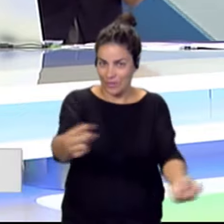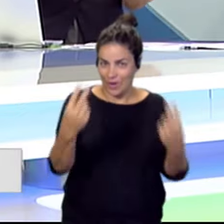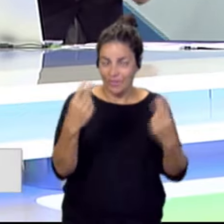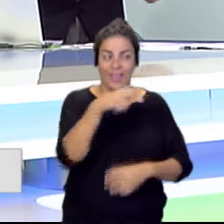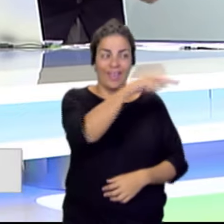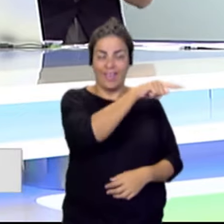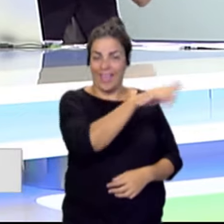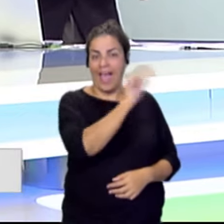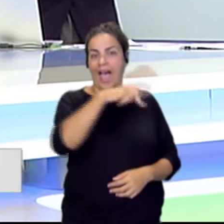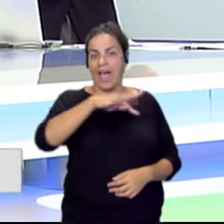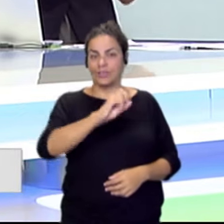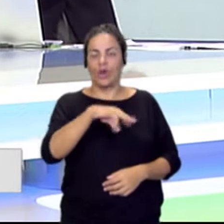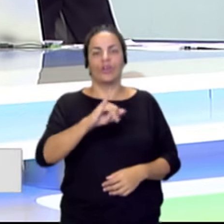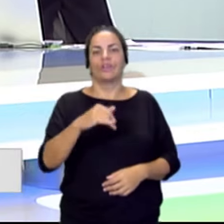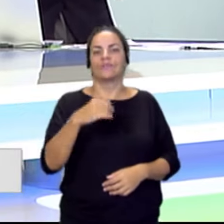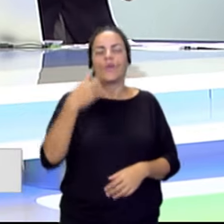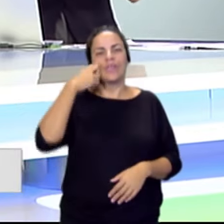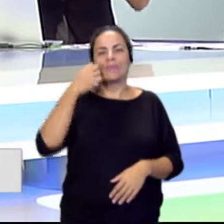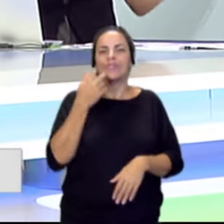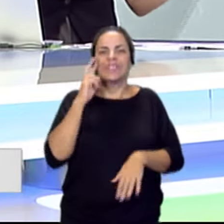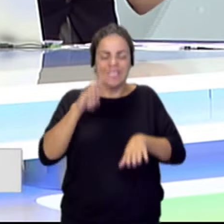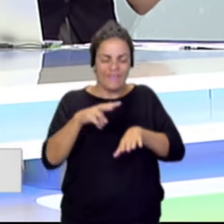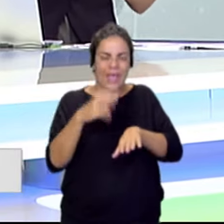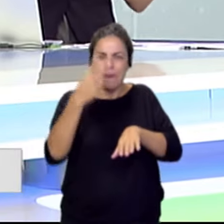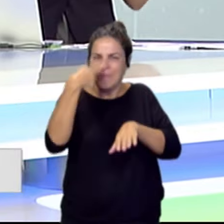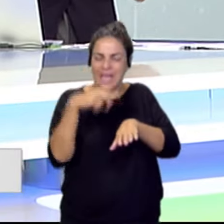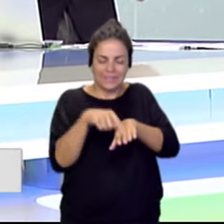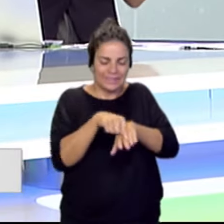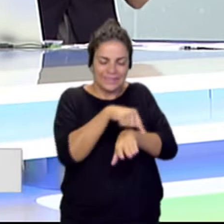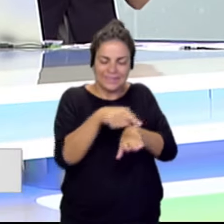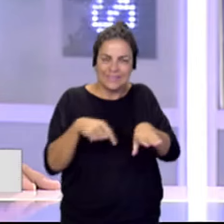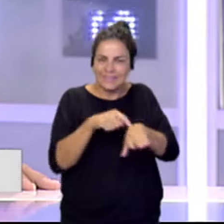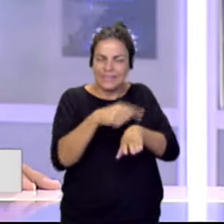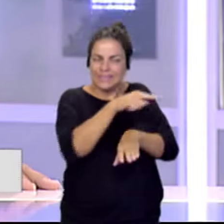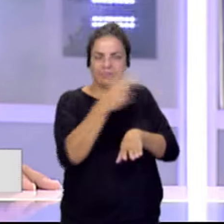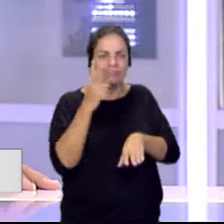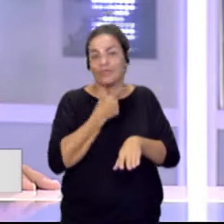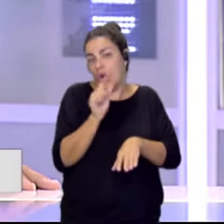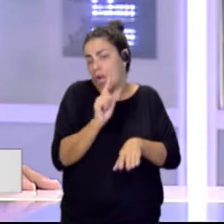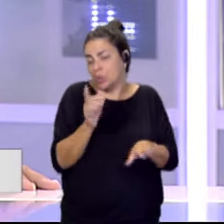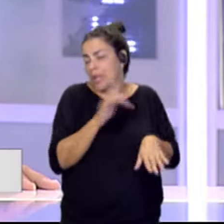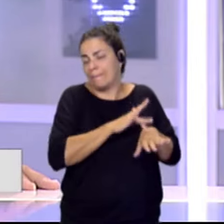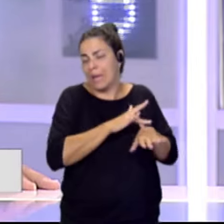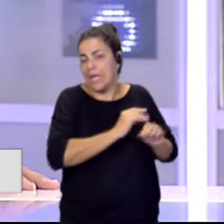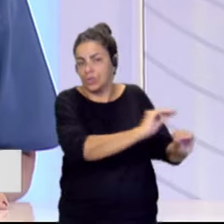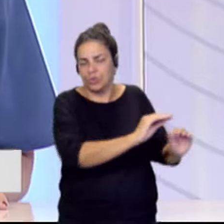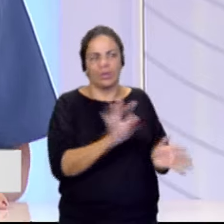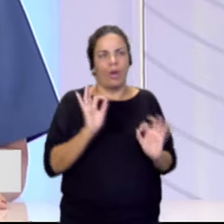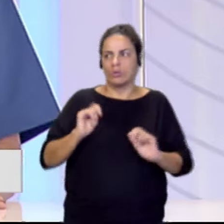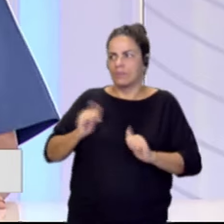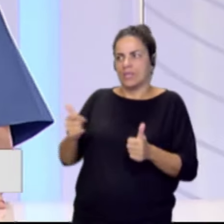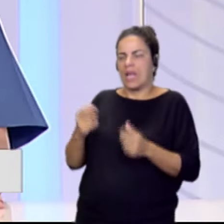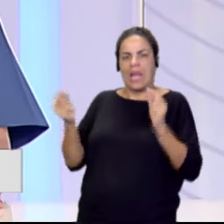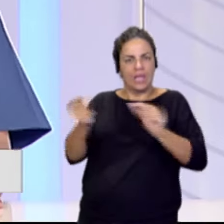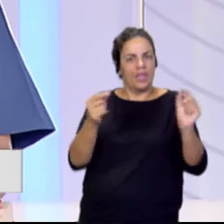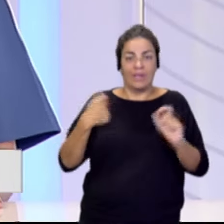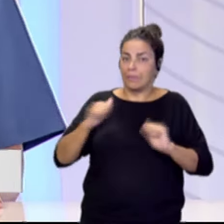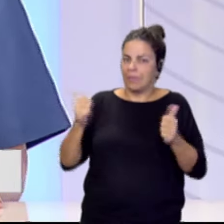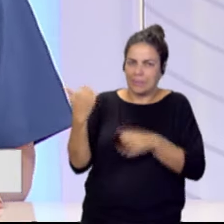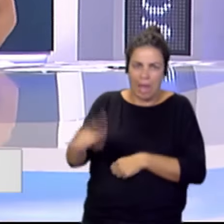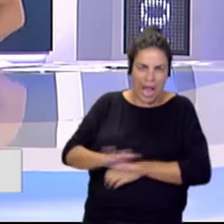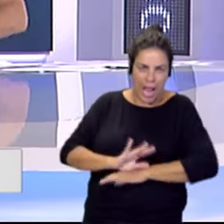tiritas con los pies al descubierto. Antonio, lo sentimos, Antonio. Sí, sí, que son sus manías. Ha empezado mal la tertulia. Y justo ese es el